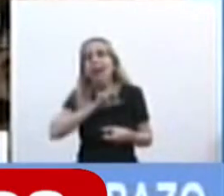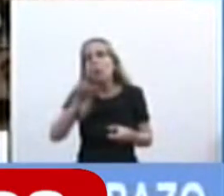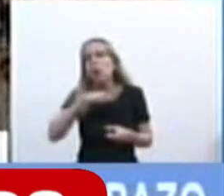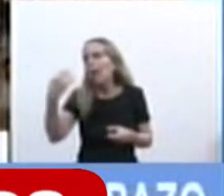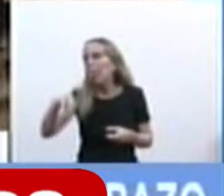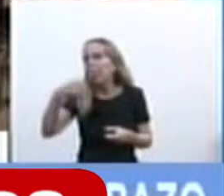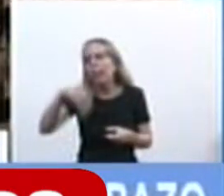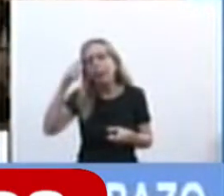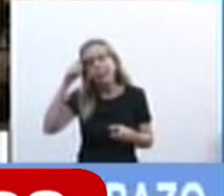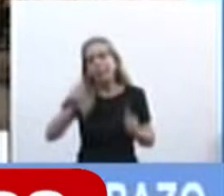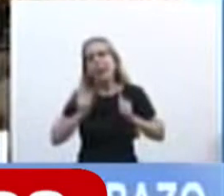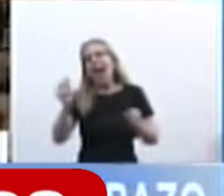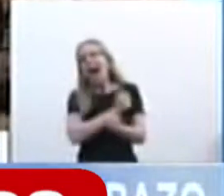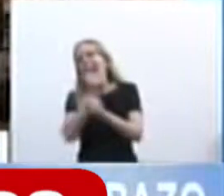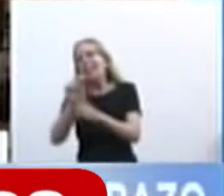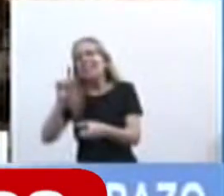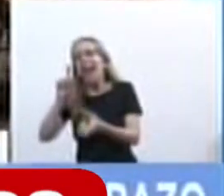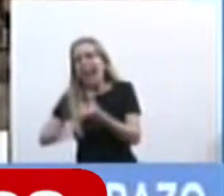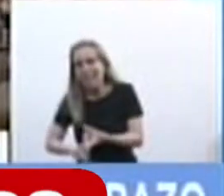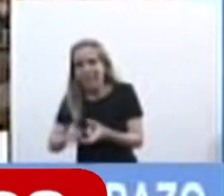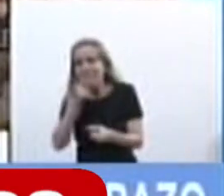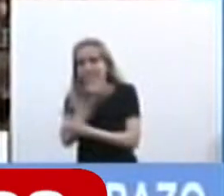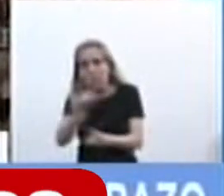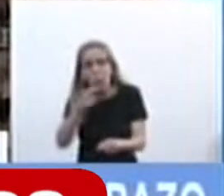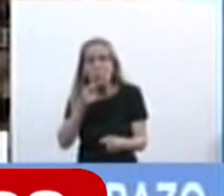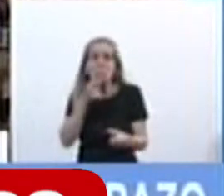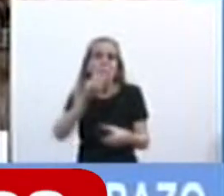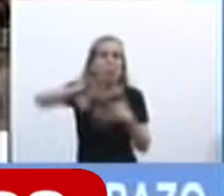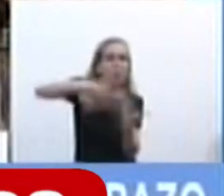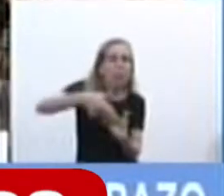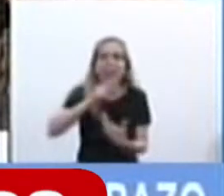al matrimonio tengan algún tipo de castigo? ¿Podría querer